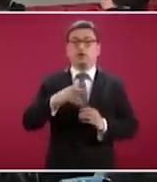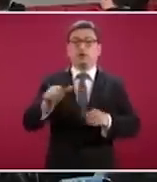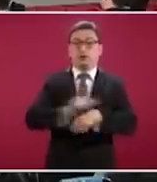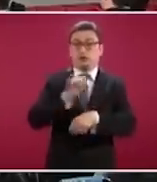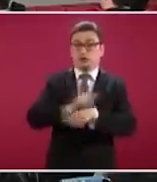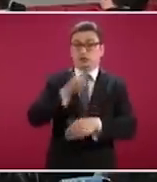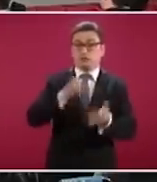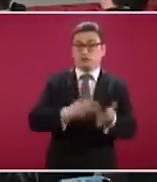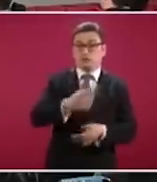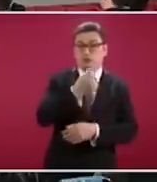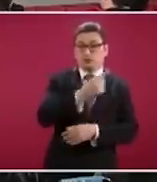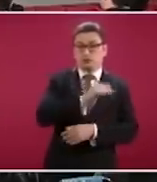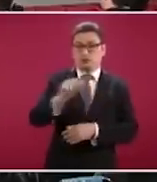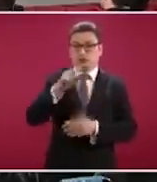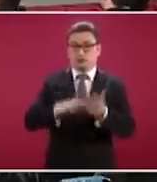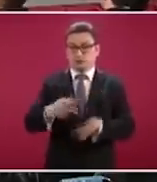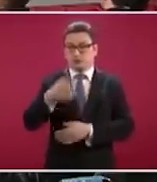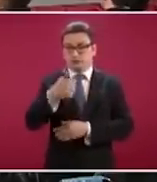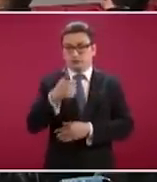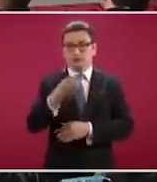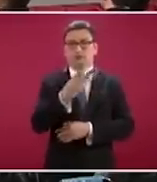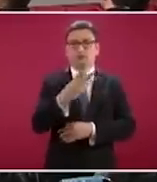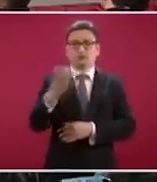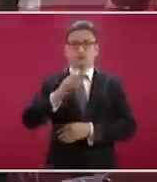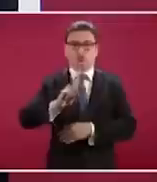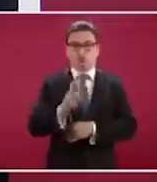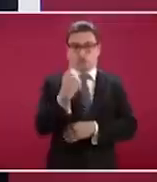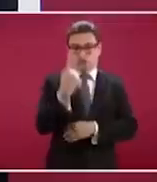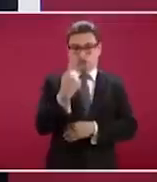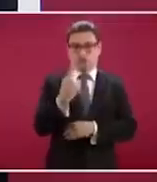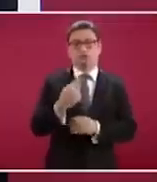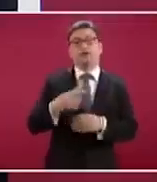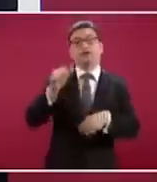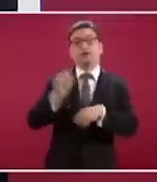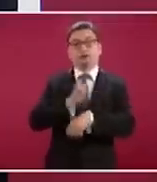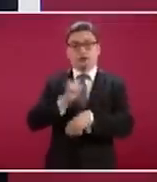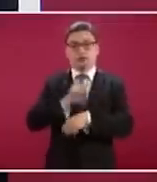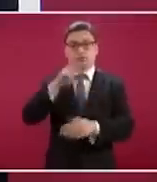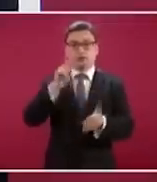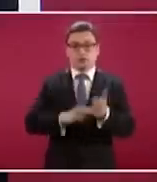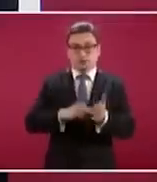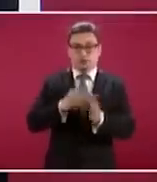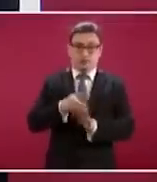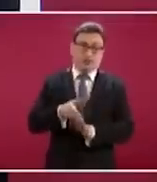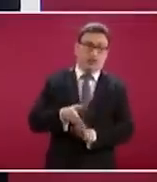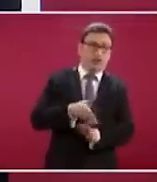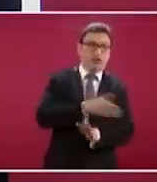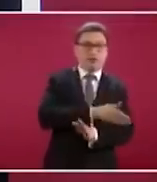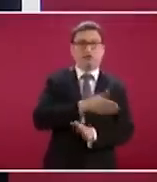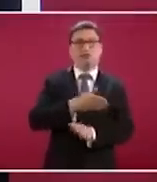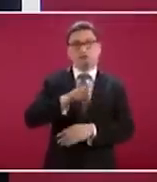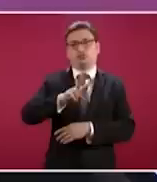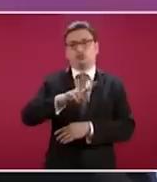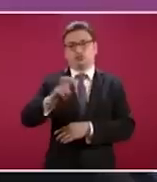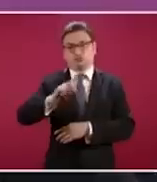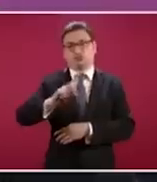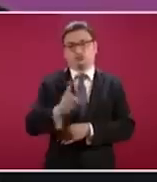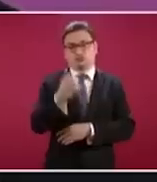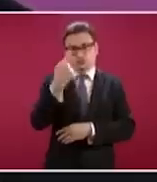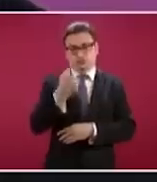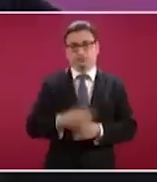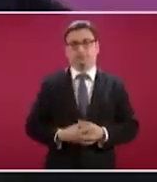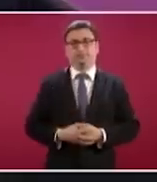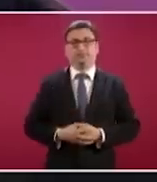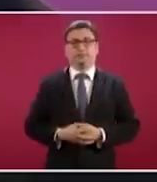2006 pagarían $300 únicamente y vehículos del año 2000 o anteriores hasta $200. Y